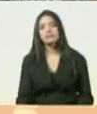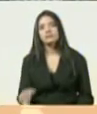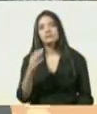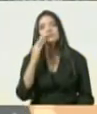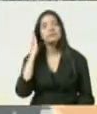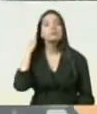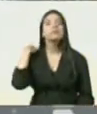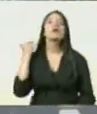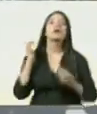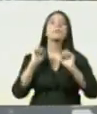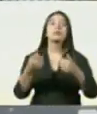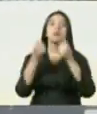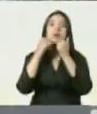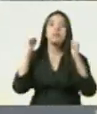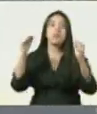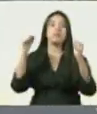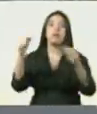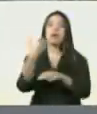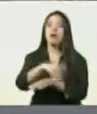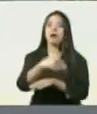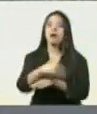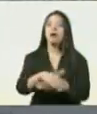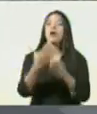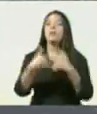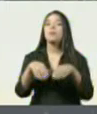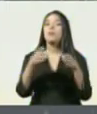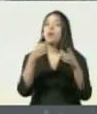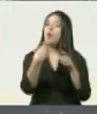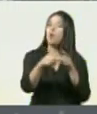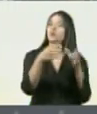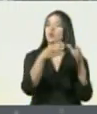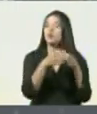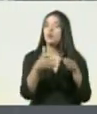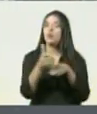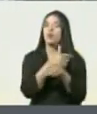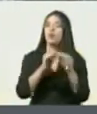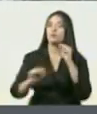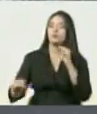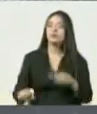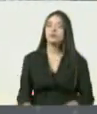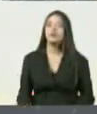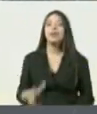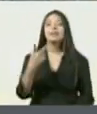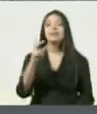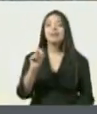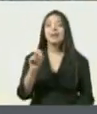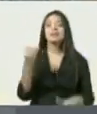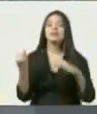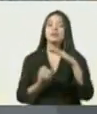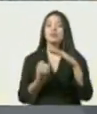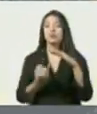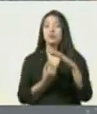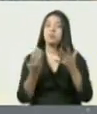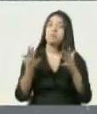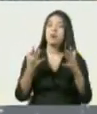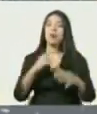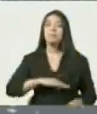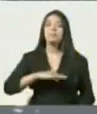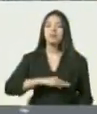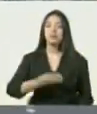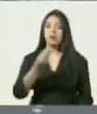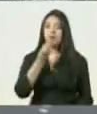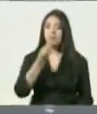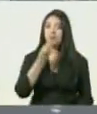han iniciado estas manifestaciones en las calles por parte de sectores adversos al Ejecutivo? Sí, mira, 30 instalaciones aproximadamente de la Misión de